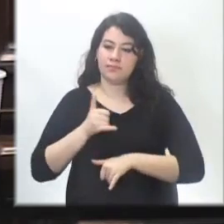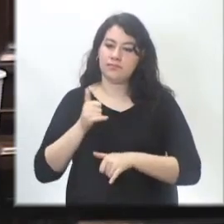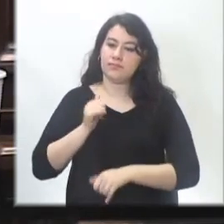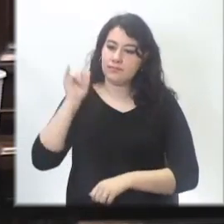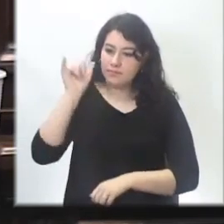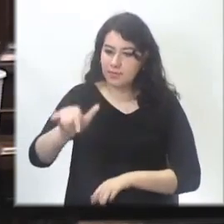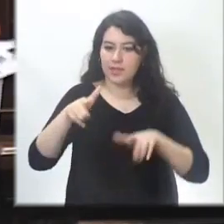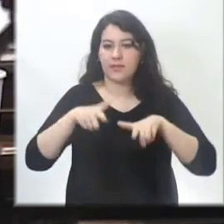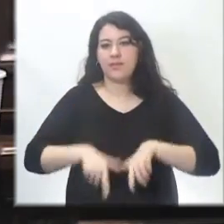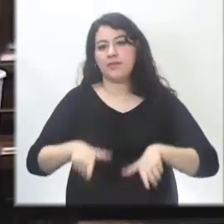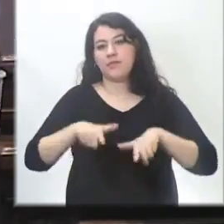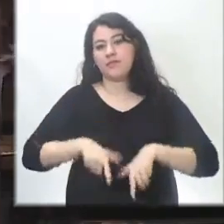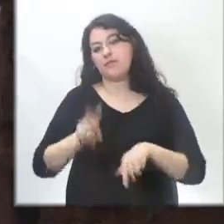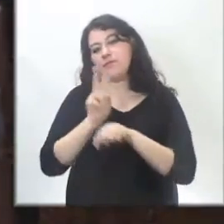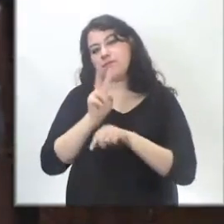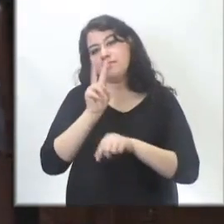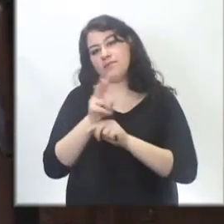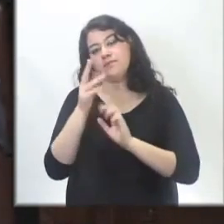Ministerio de Defensa Nacional.